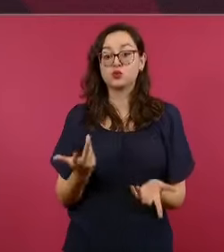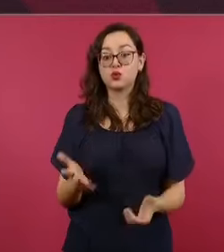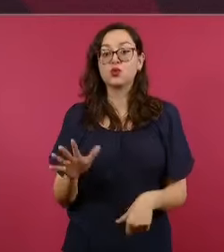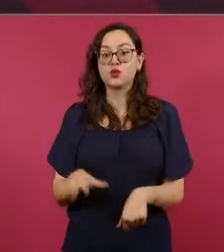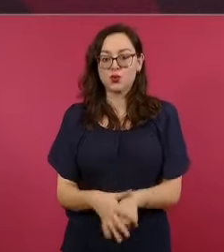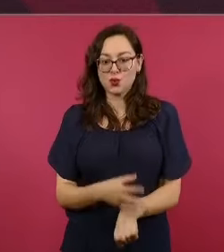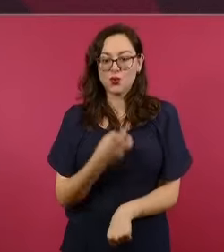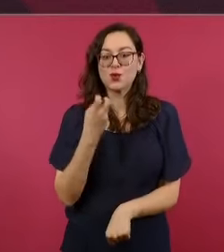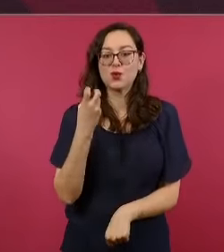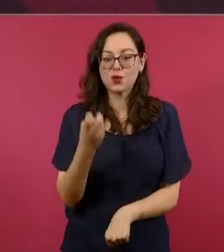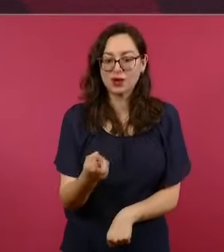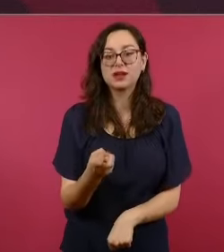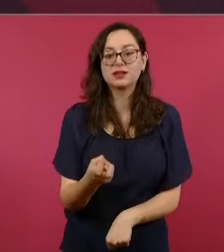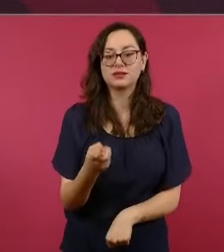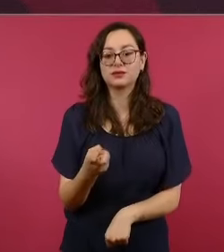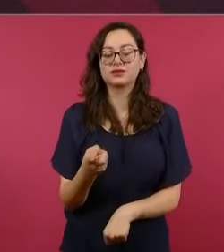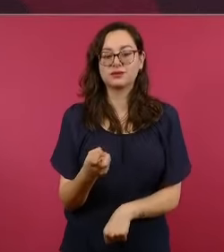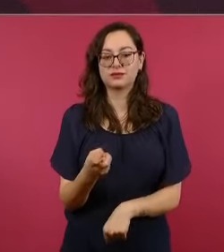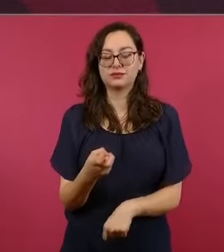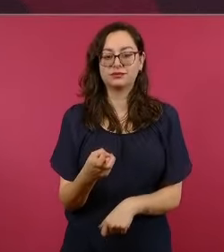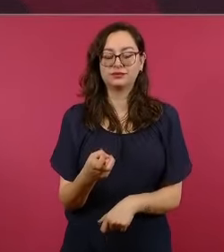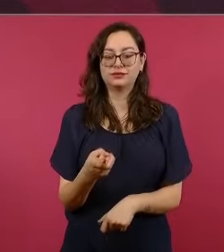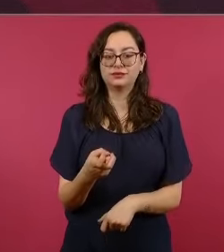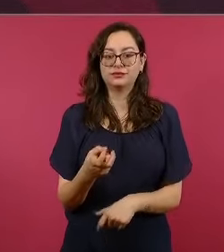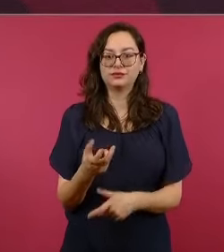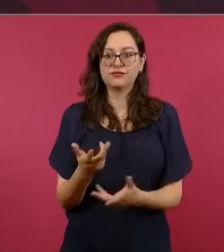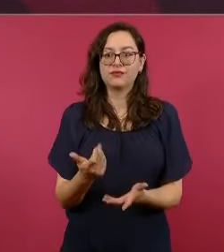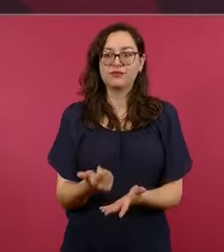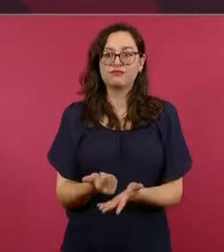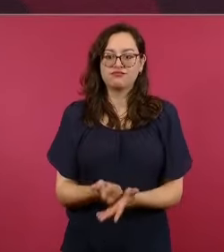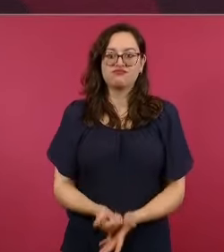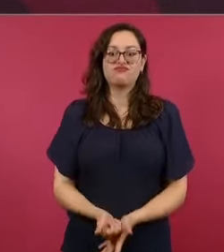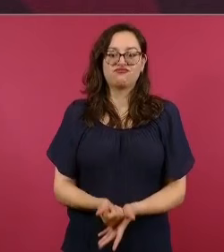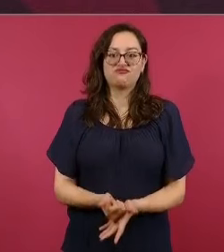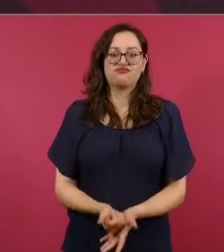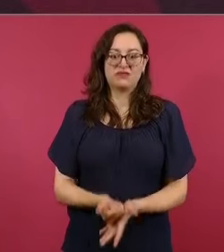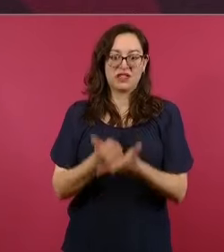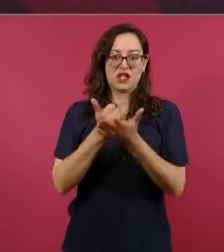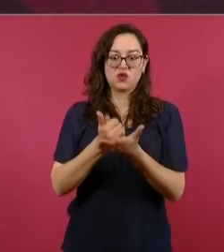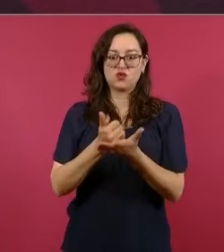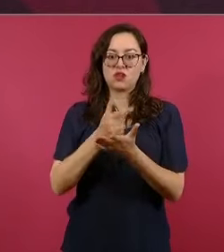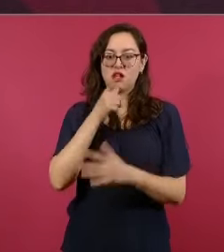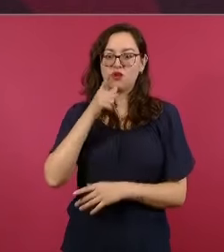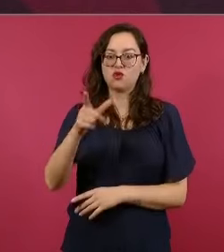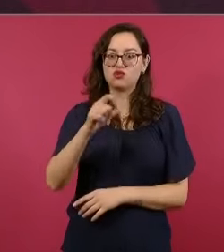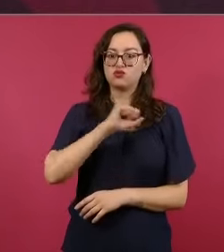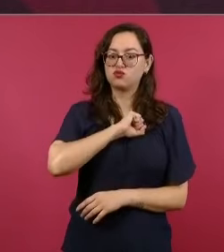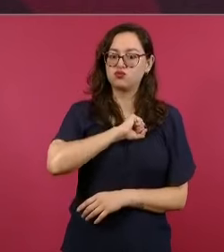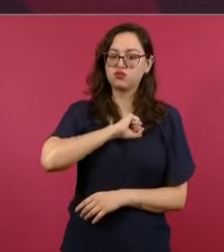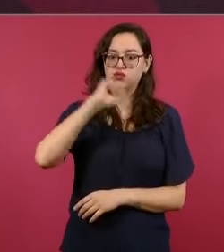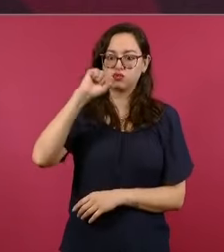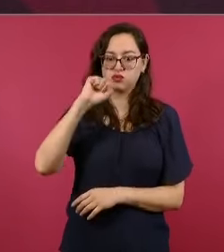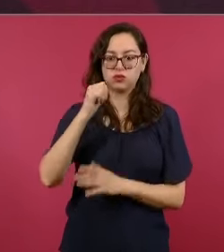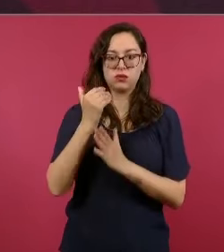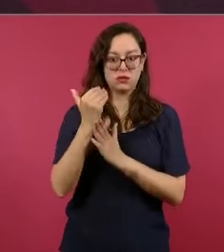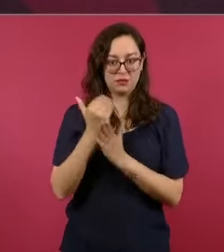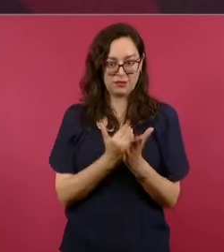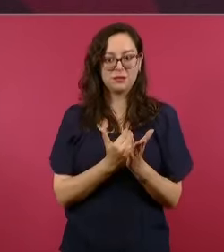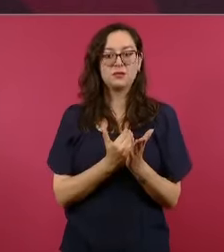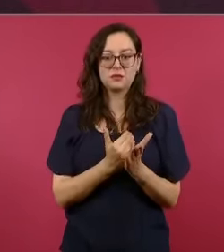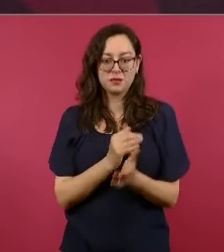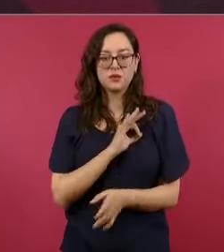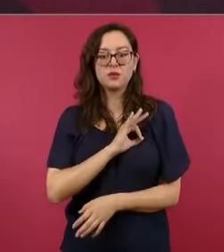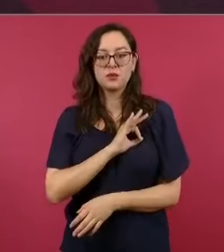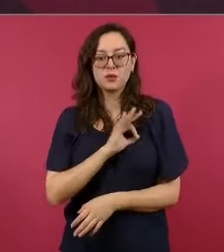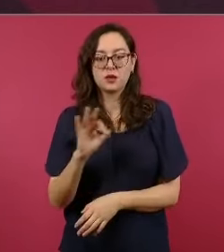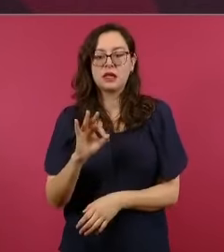cosas desde luego lo que más ayuda es que no haya corrupción